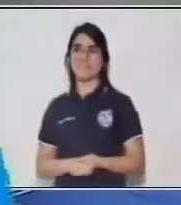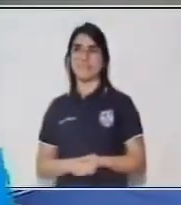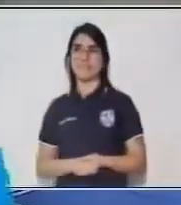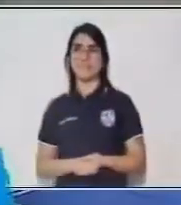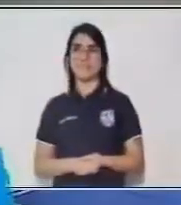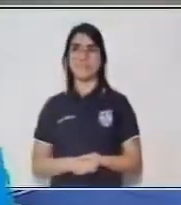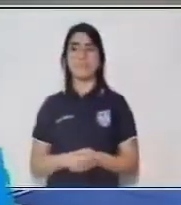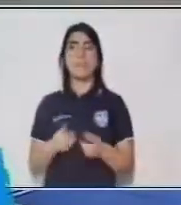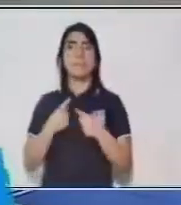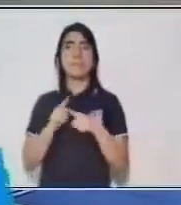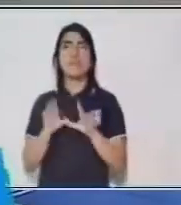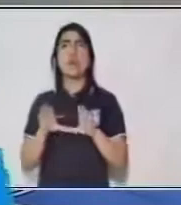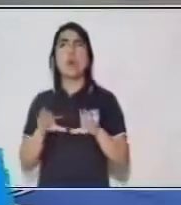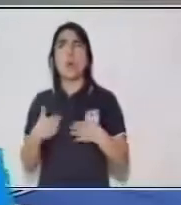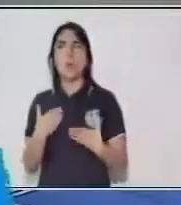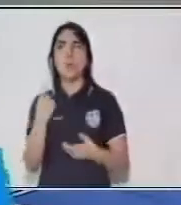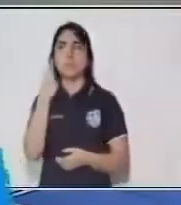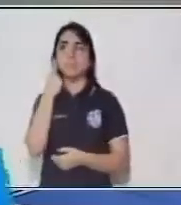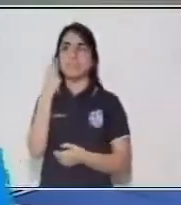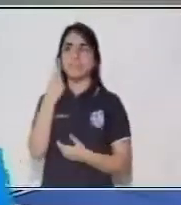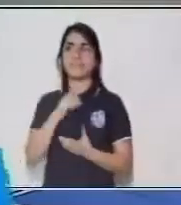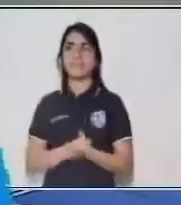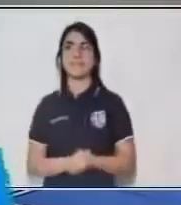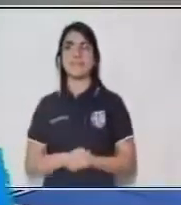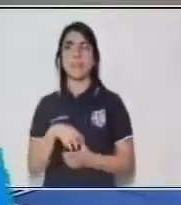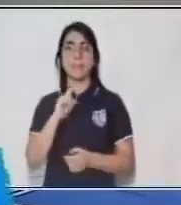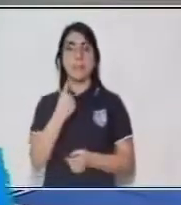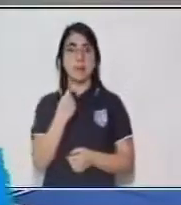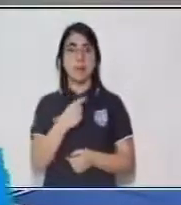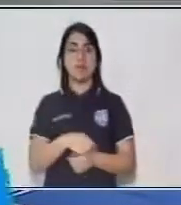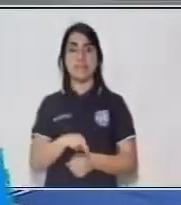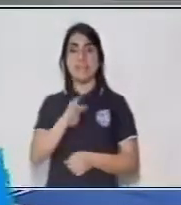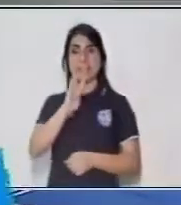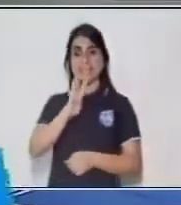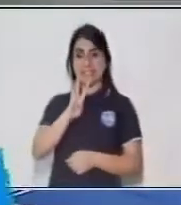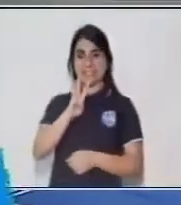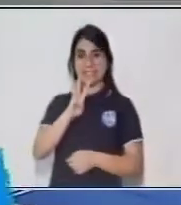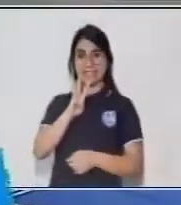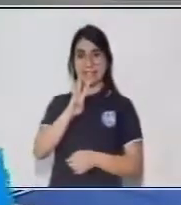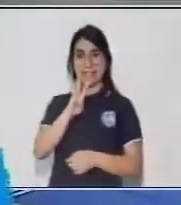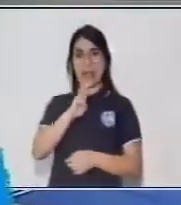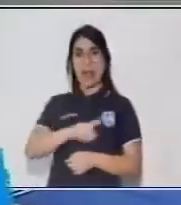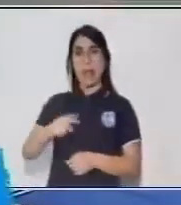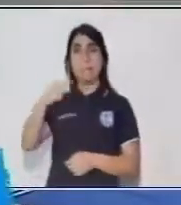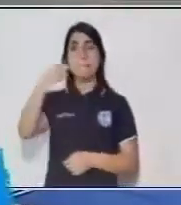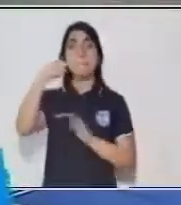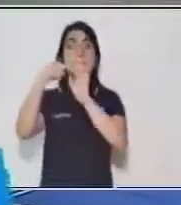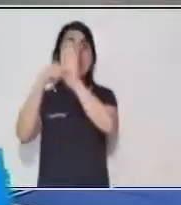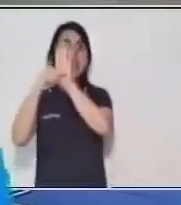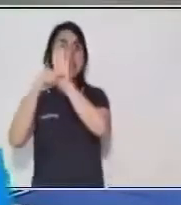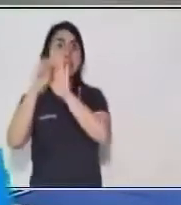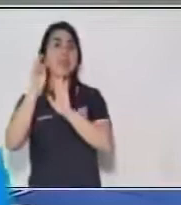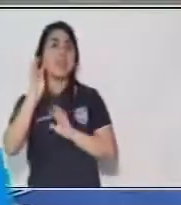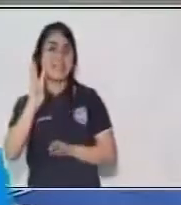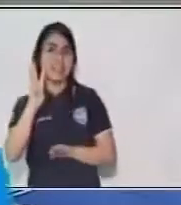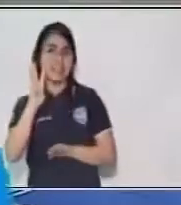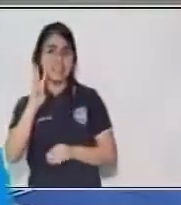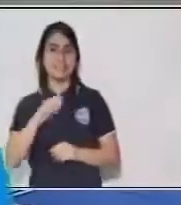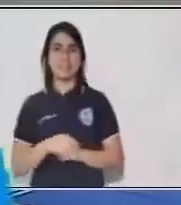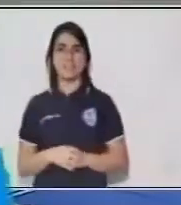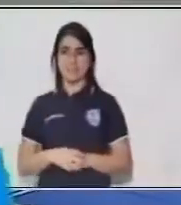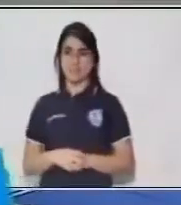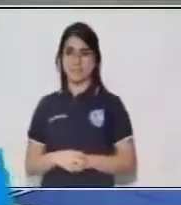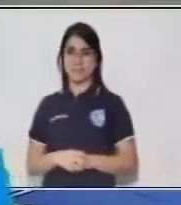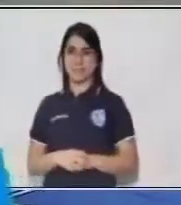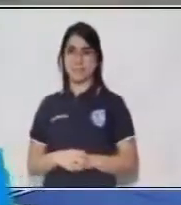un exponente negativo? ¿Cómo lo convertimos en positivo? Muy bien, lo vamos a trasladar